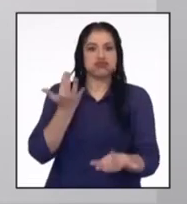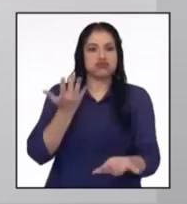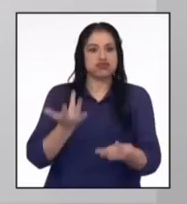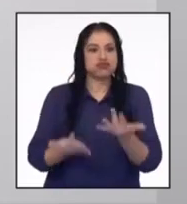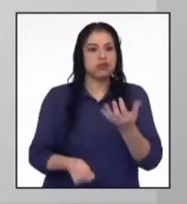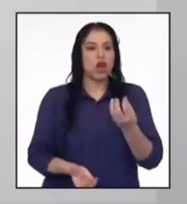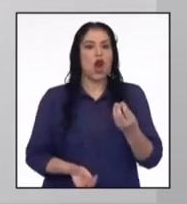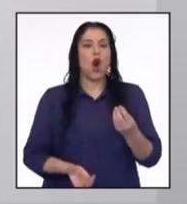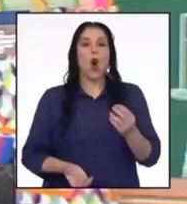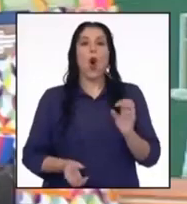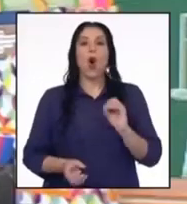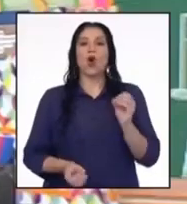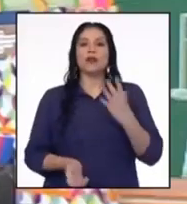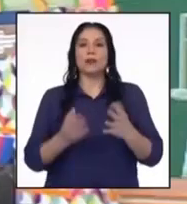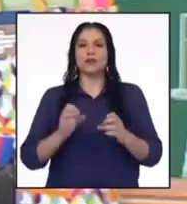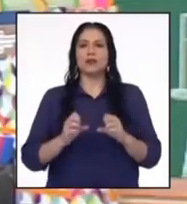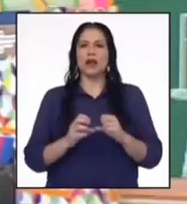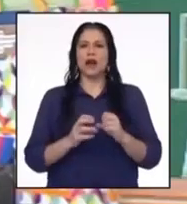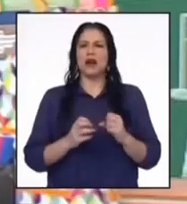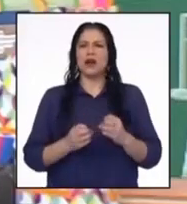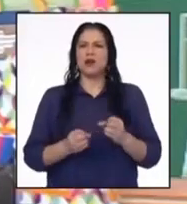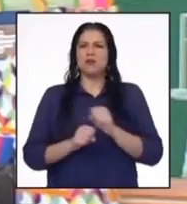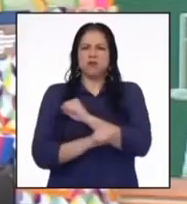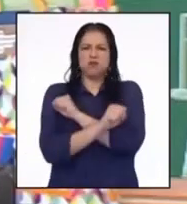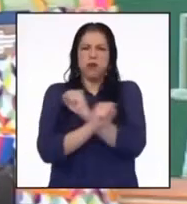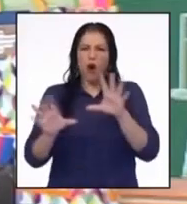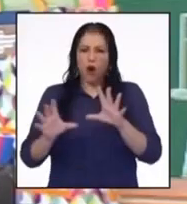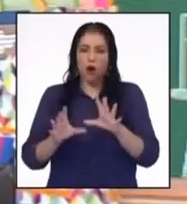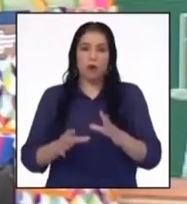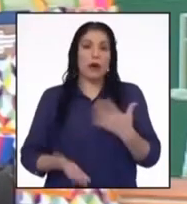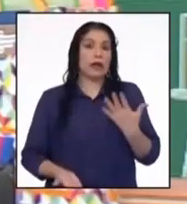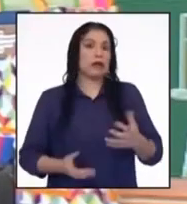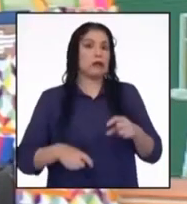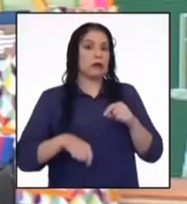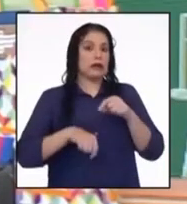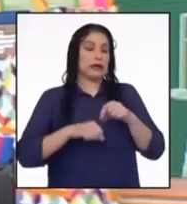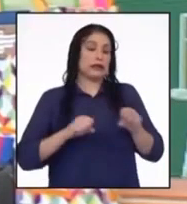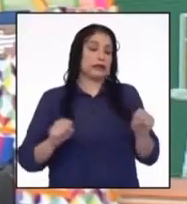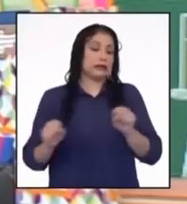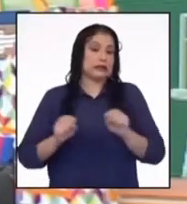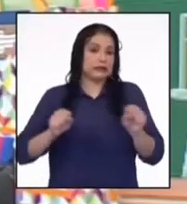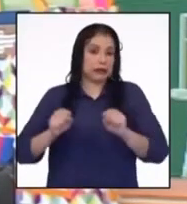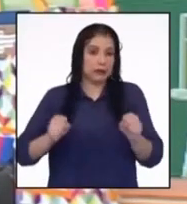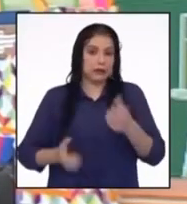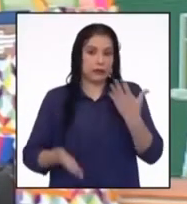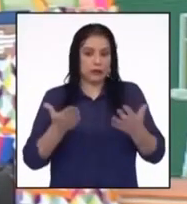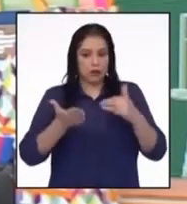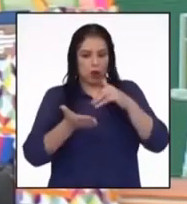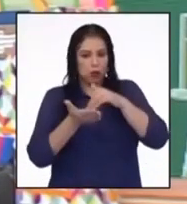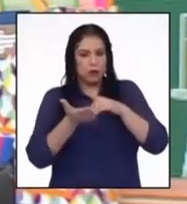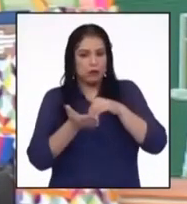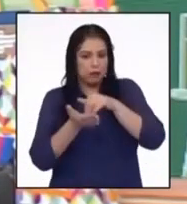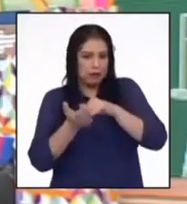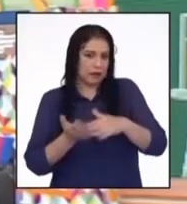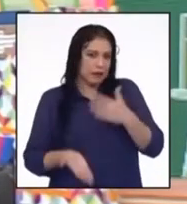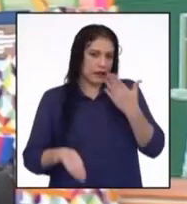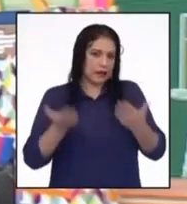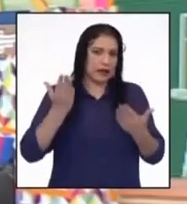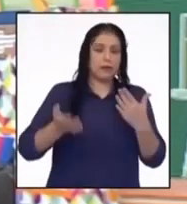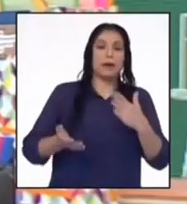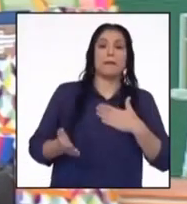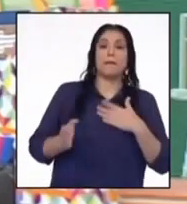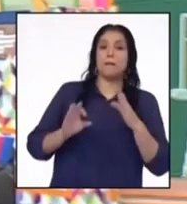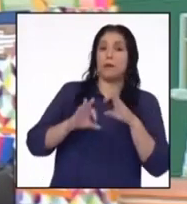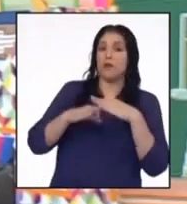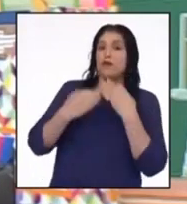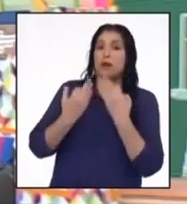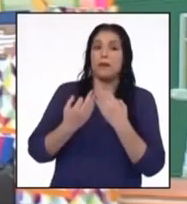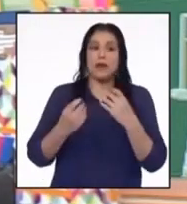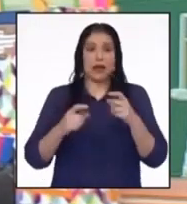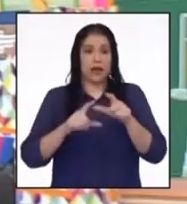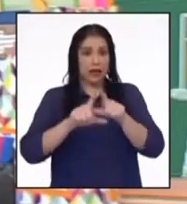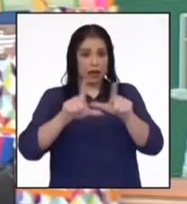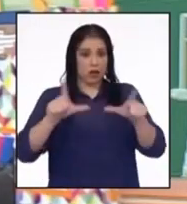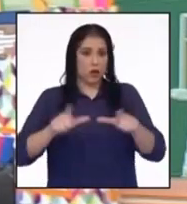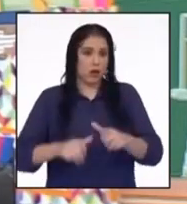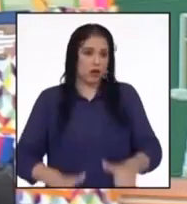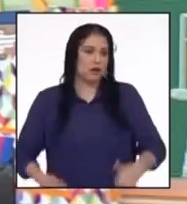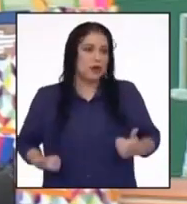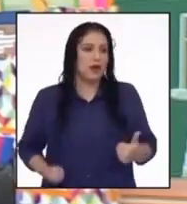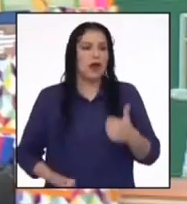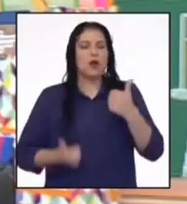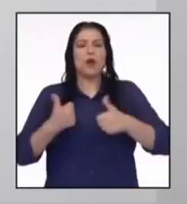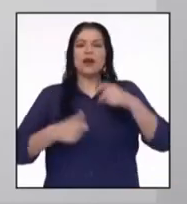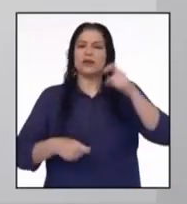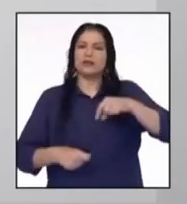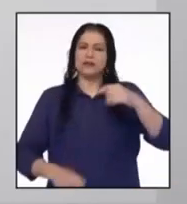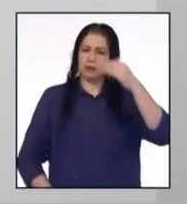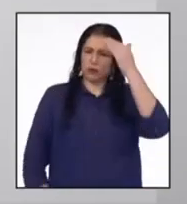o una explosión. Profesora, en el caso de sismos, considerando los niveles de vulnerabilidad al que puede estar expuesta nuestra familia y localidad, ¿qué debemos